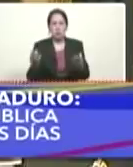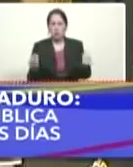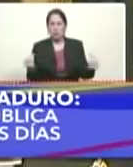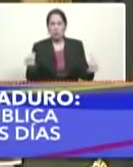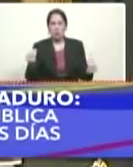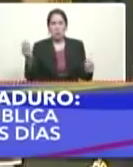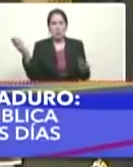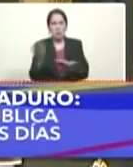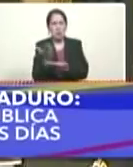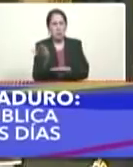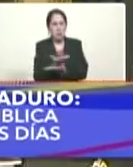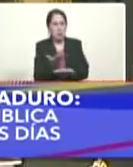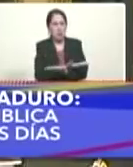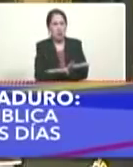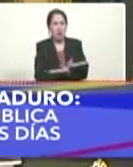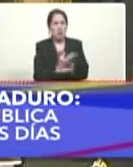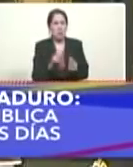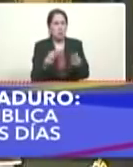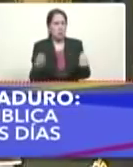la poda tala